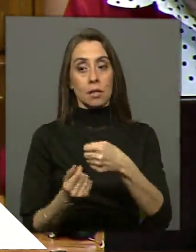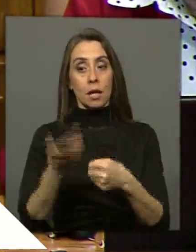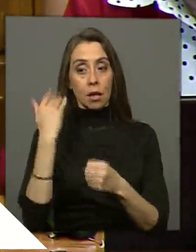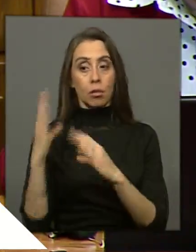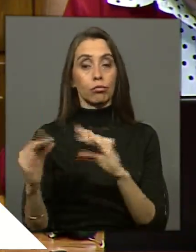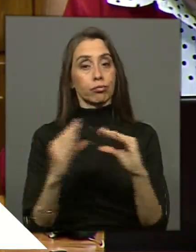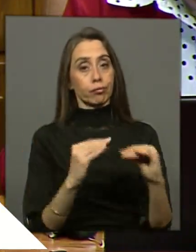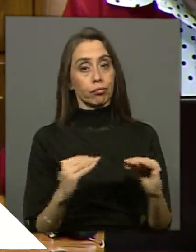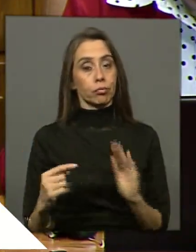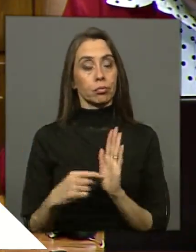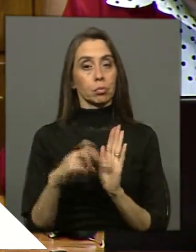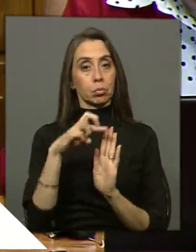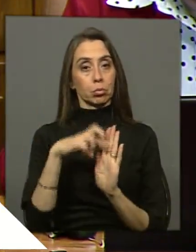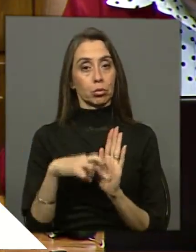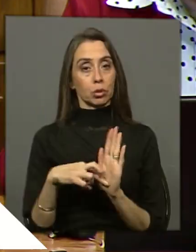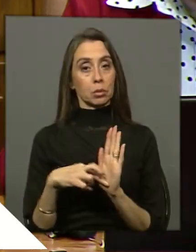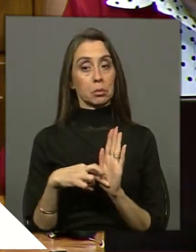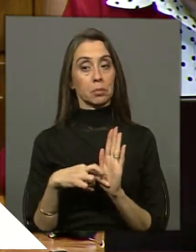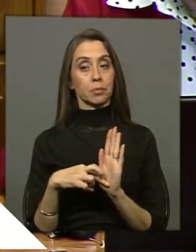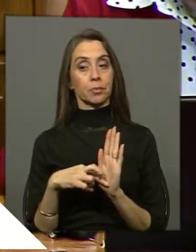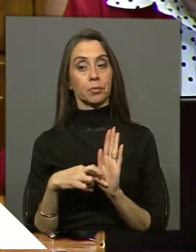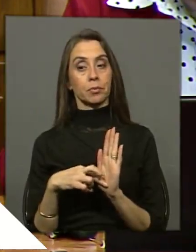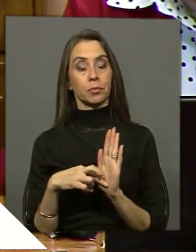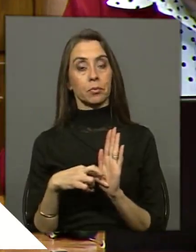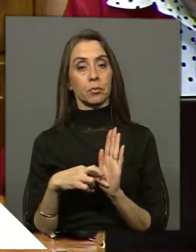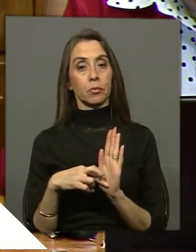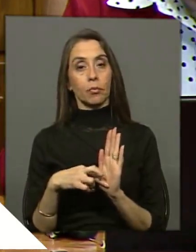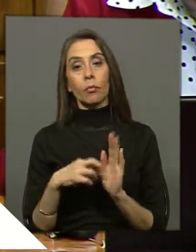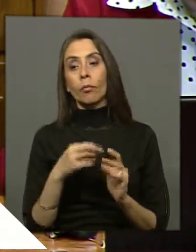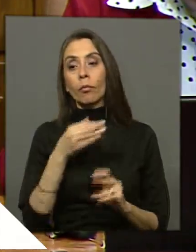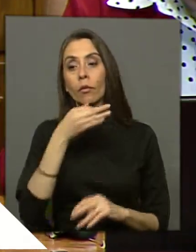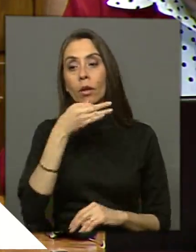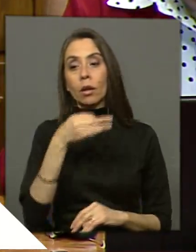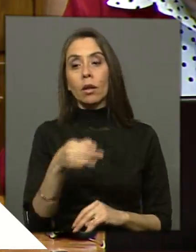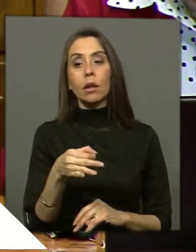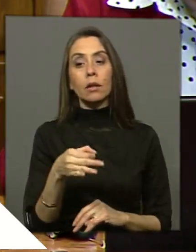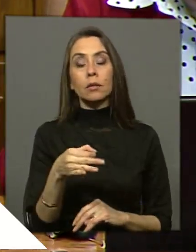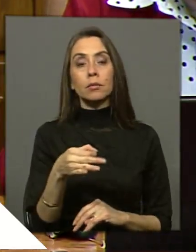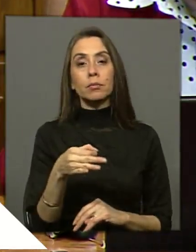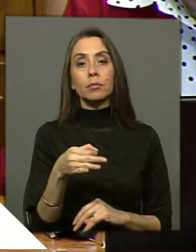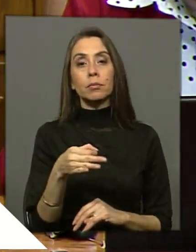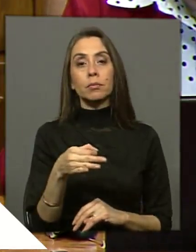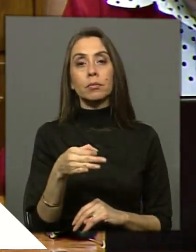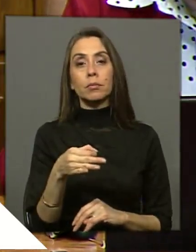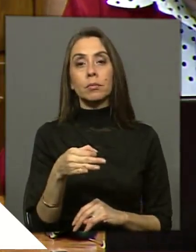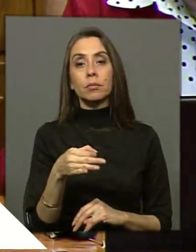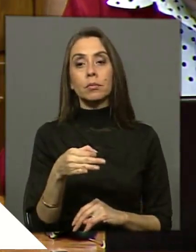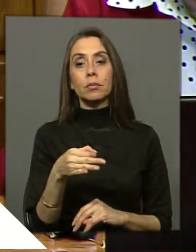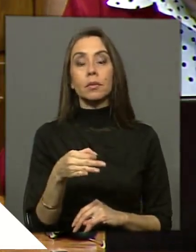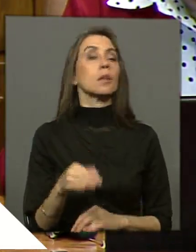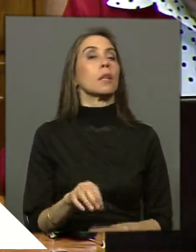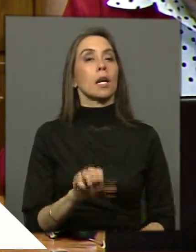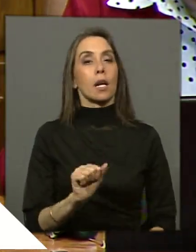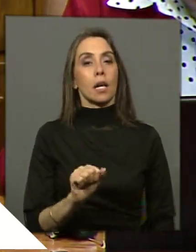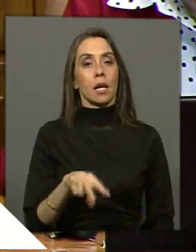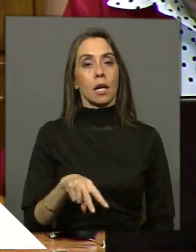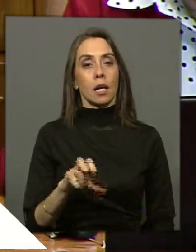nos llevó a decir que la organización de la ANEF